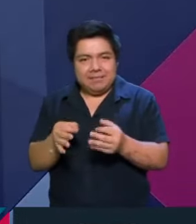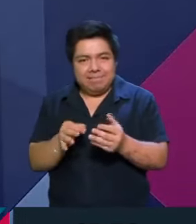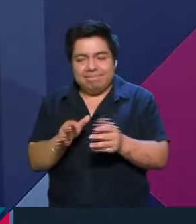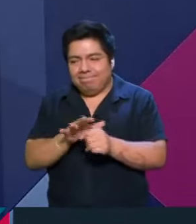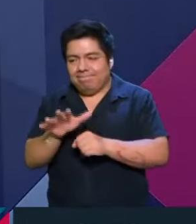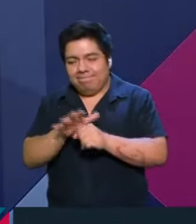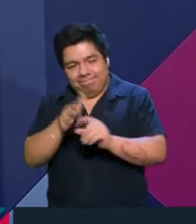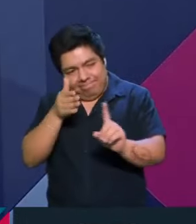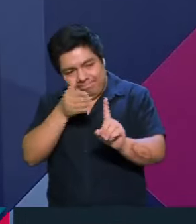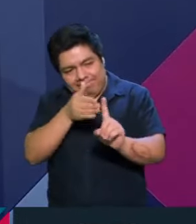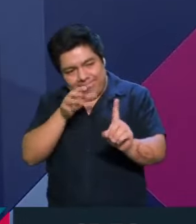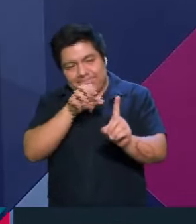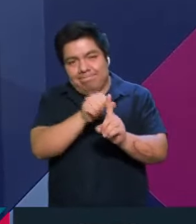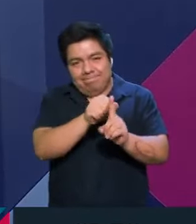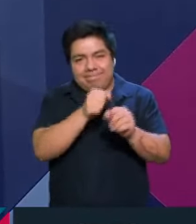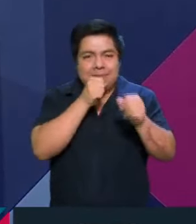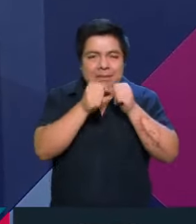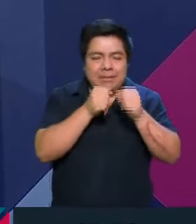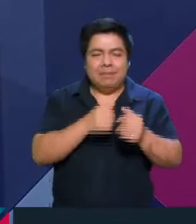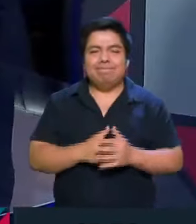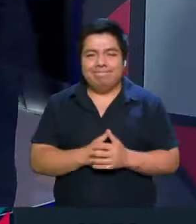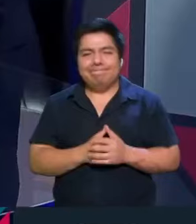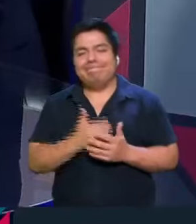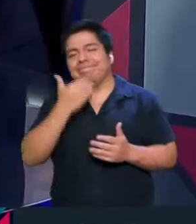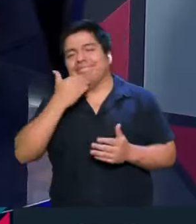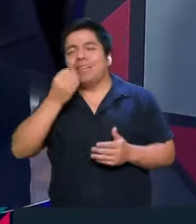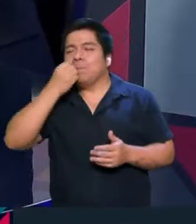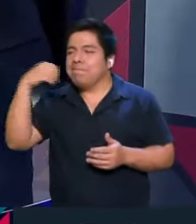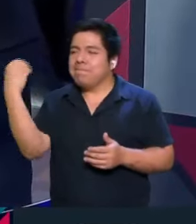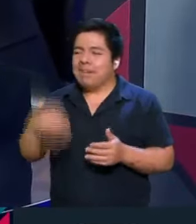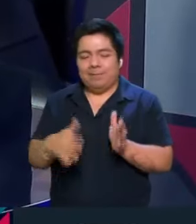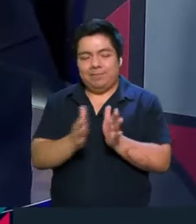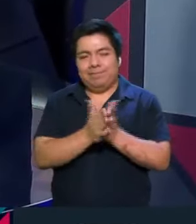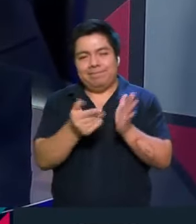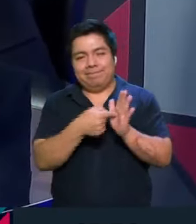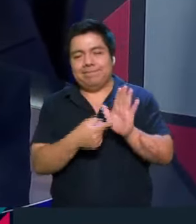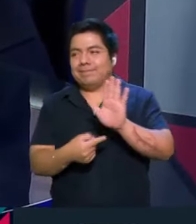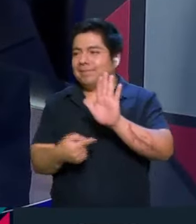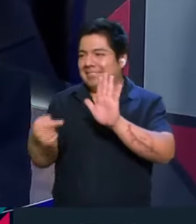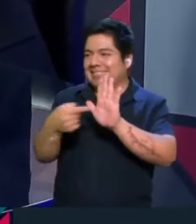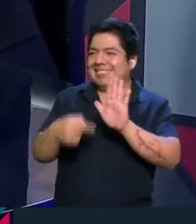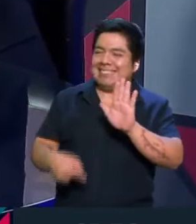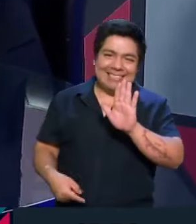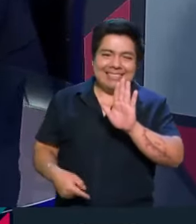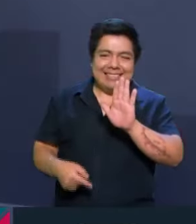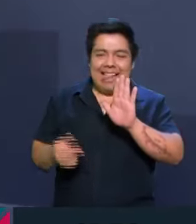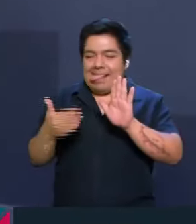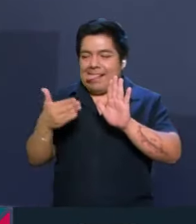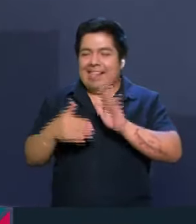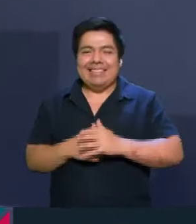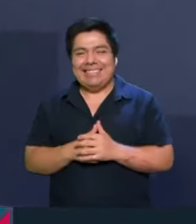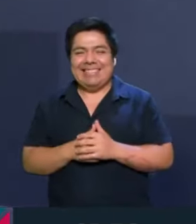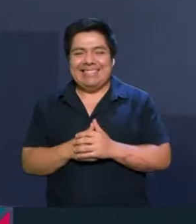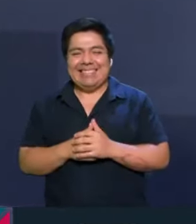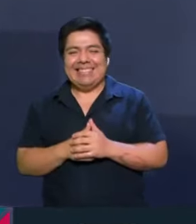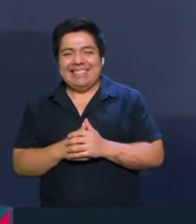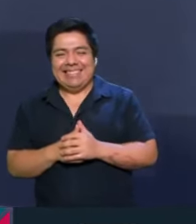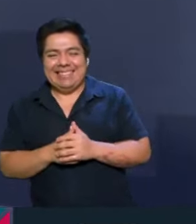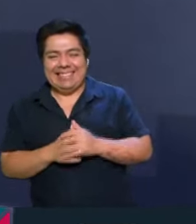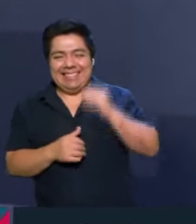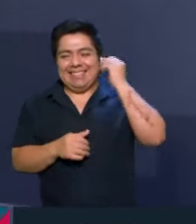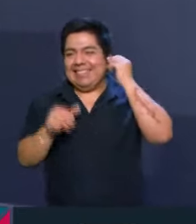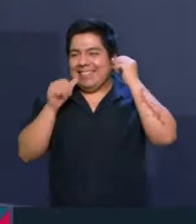la ruta a seguir en el periodismo, mi querido Braulio. Qué chulada, mi querido Víctor. Sí. Te lo enseño así porque tengo aquí varias hojas apartadas. Estoy dando de topes